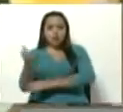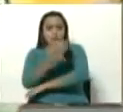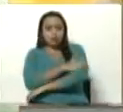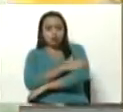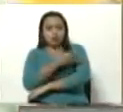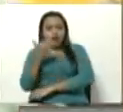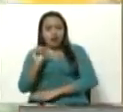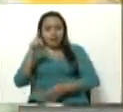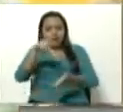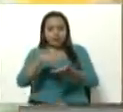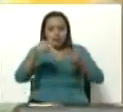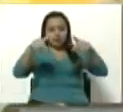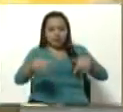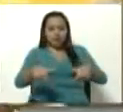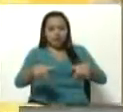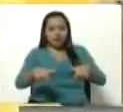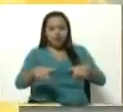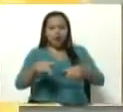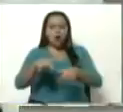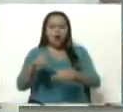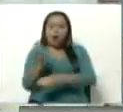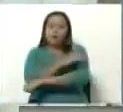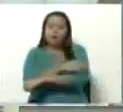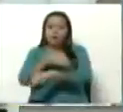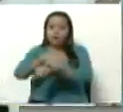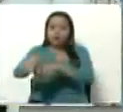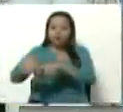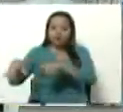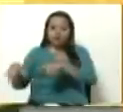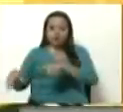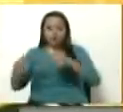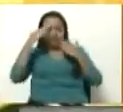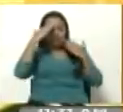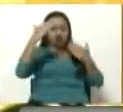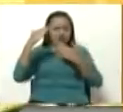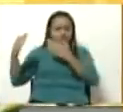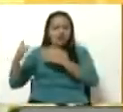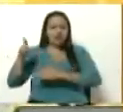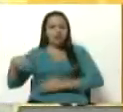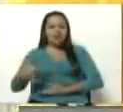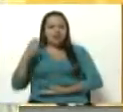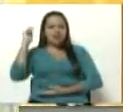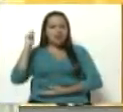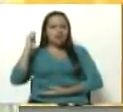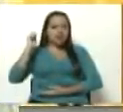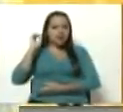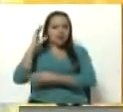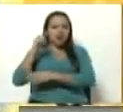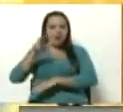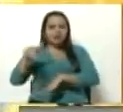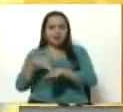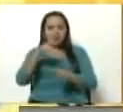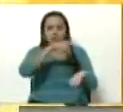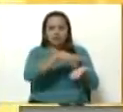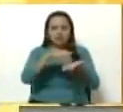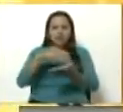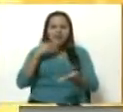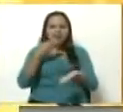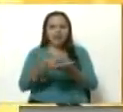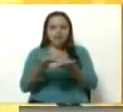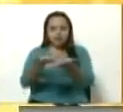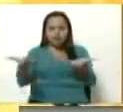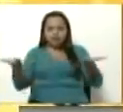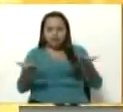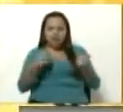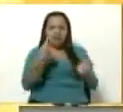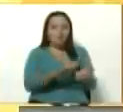de las oposiciones. Vaya mi saludo. Diputados y diputadas de la Asamblea Nacional presente, gracias compañeros, hermanos